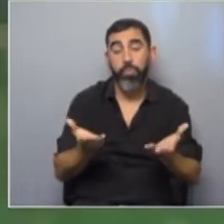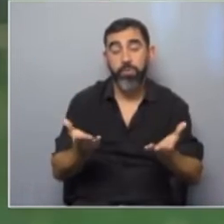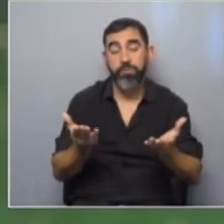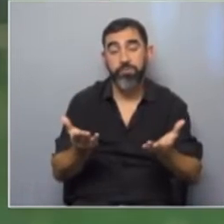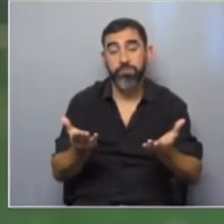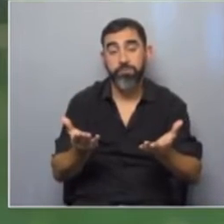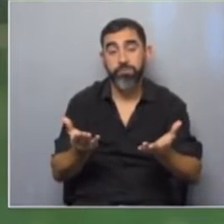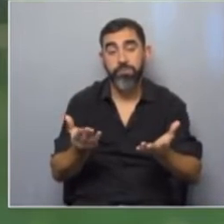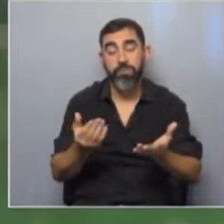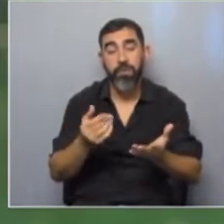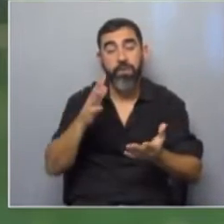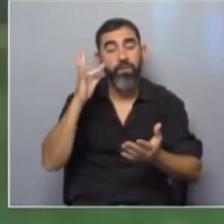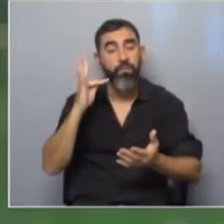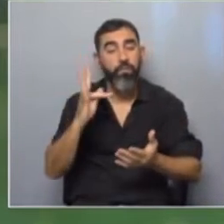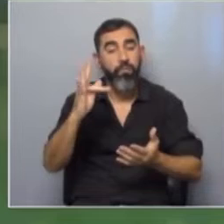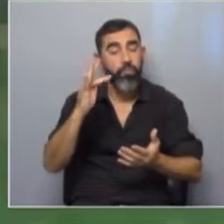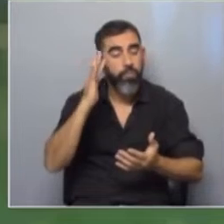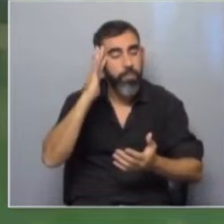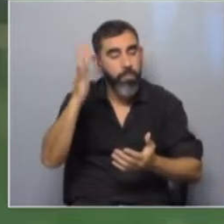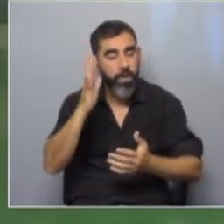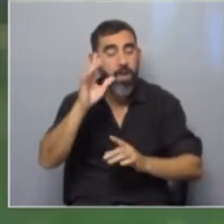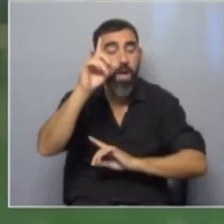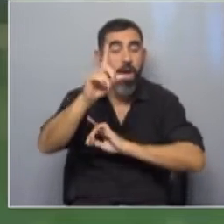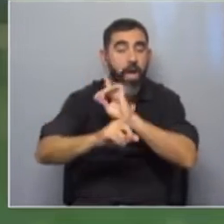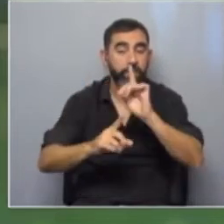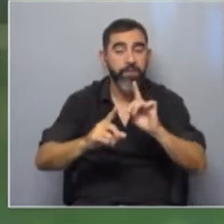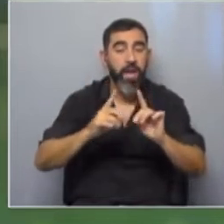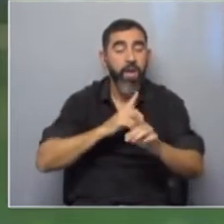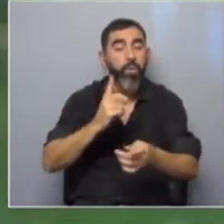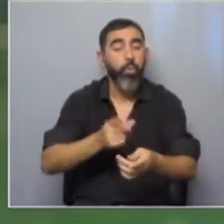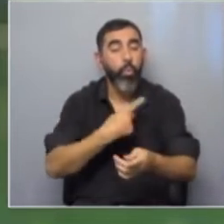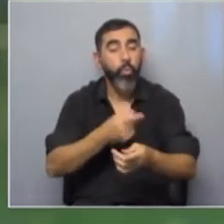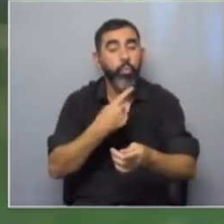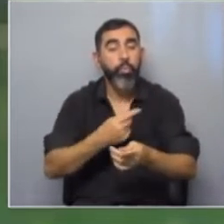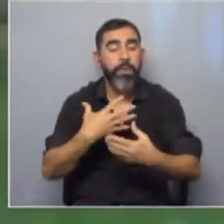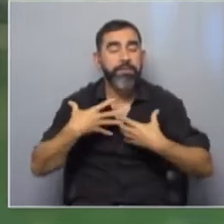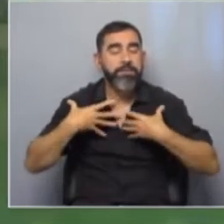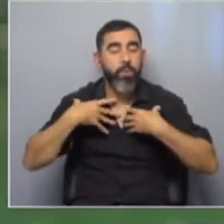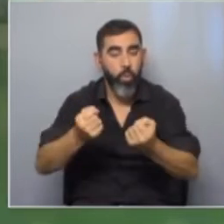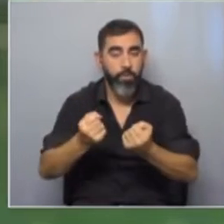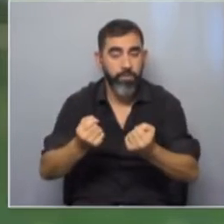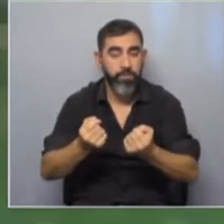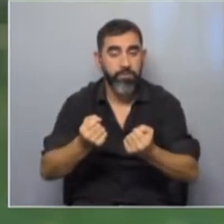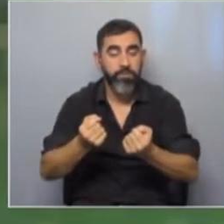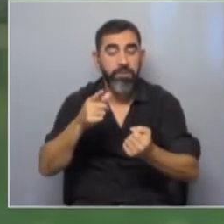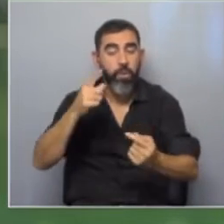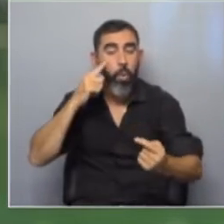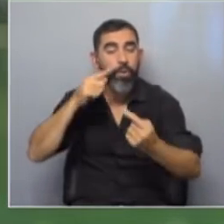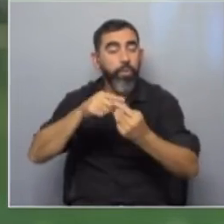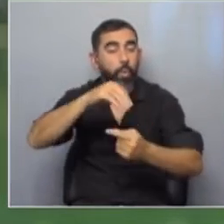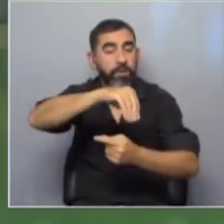cuando está ese comportamiento hacia futuro, uno tiende a tener prácticas de alguna manera más saludables. En este caso estuvo enfocado a la